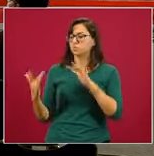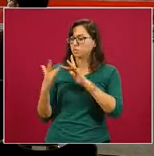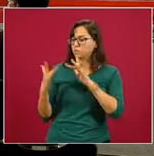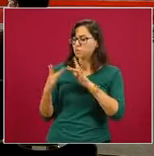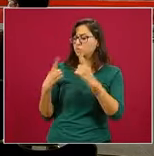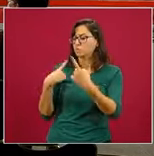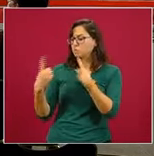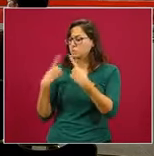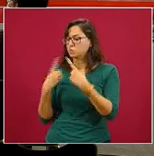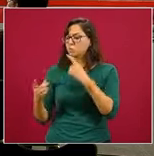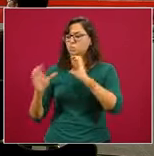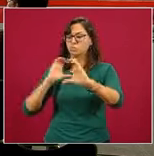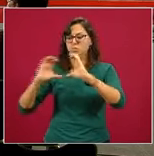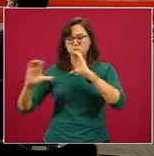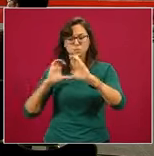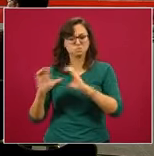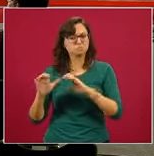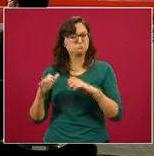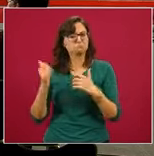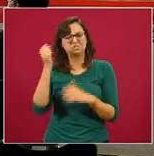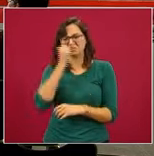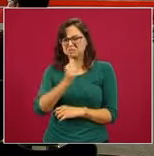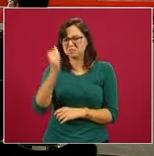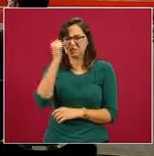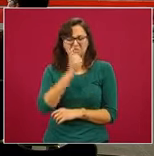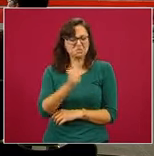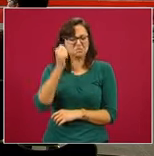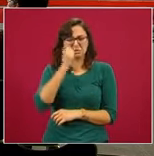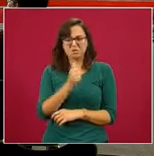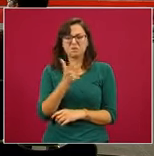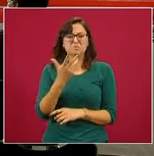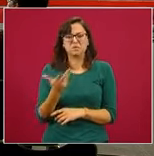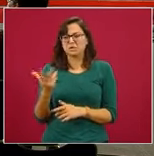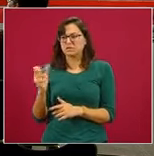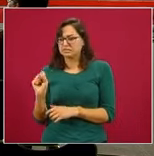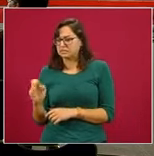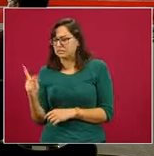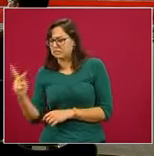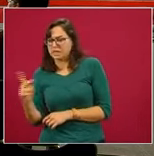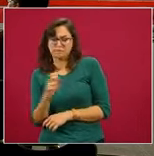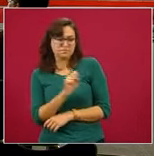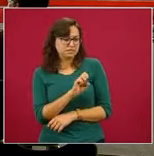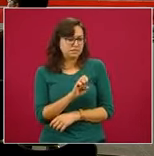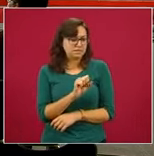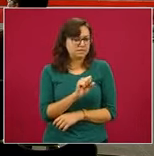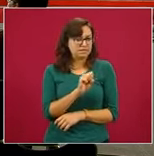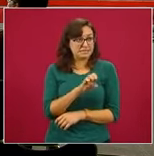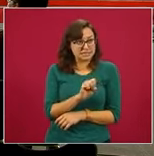productiva además, que creo que nos ha alimentado tanto al sector salud como al sector educativo, y